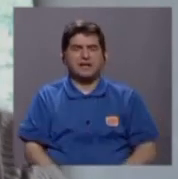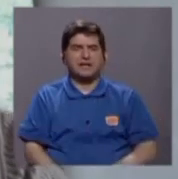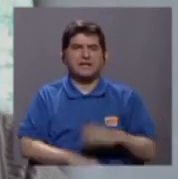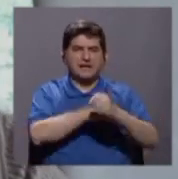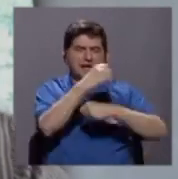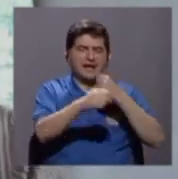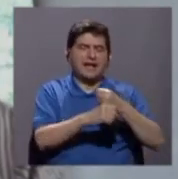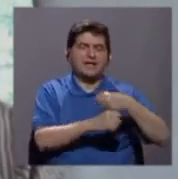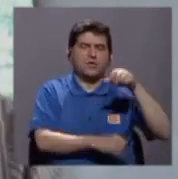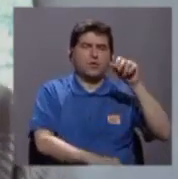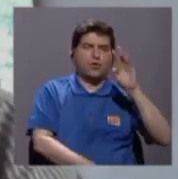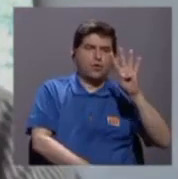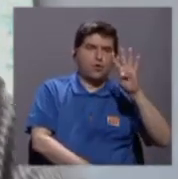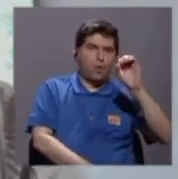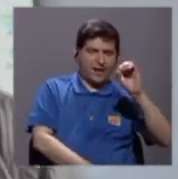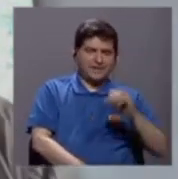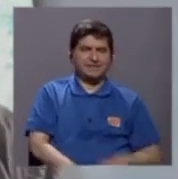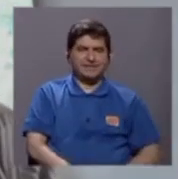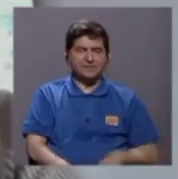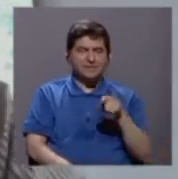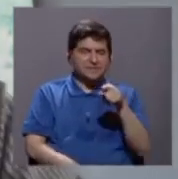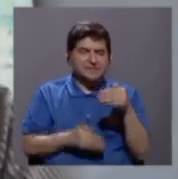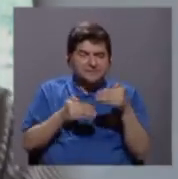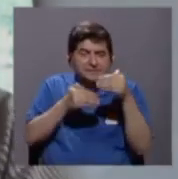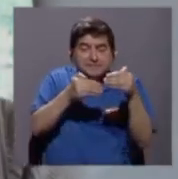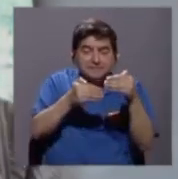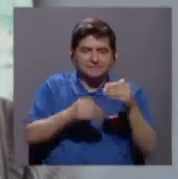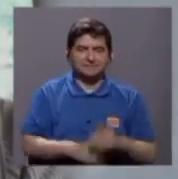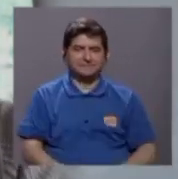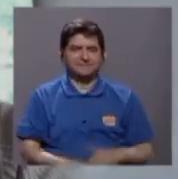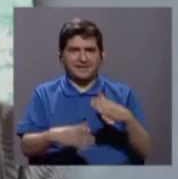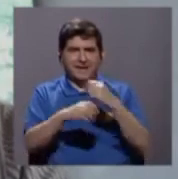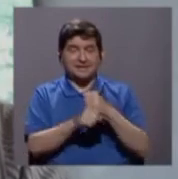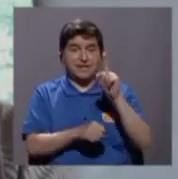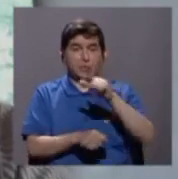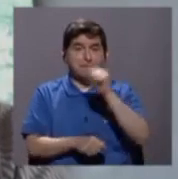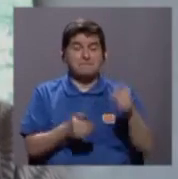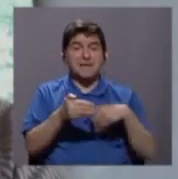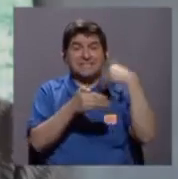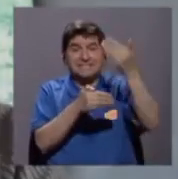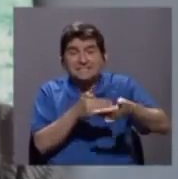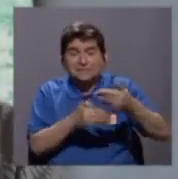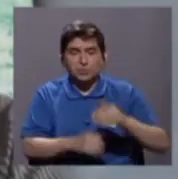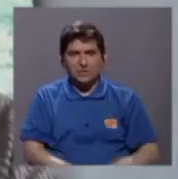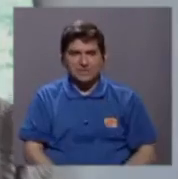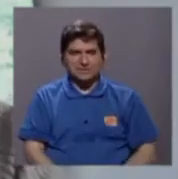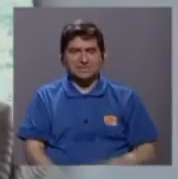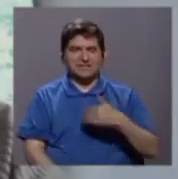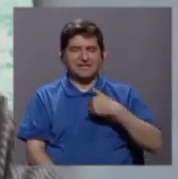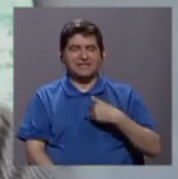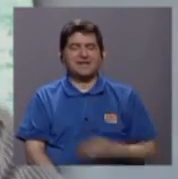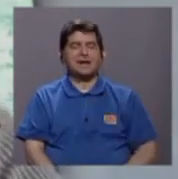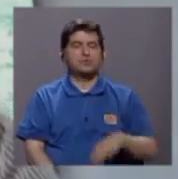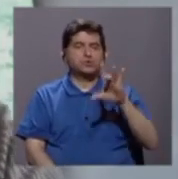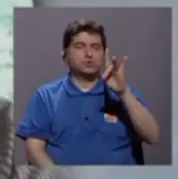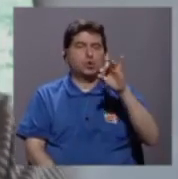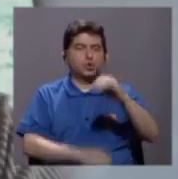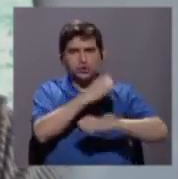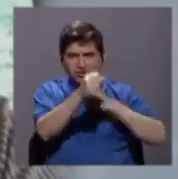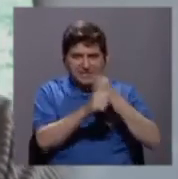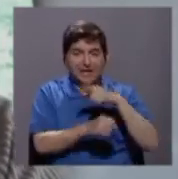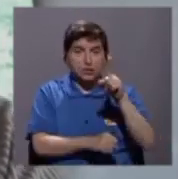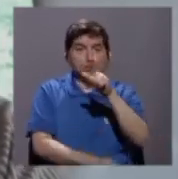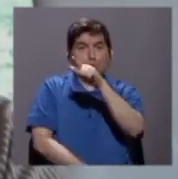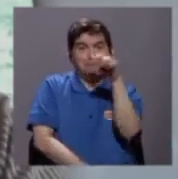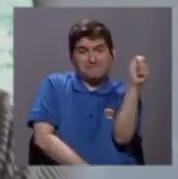40. Entonces vamos a corrernos un poquito para allá y vamos a hacerlo un mes después, o sea, vamos a cumplir 80 años y un mes